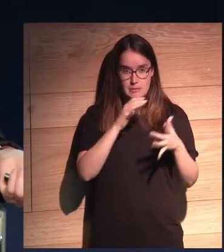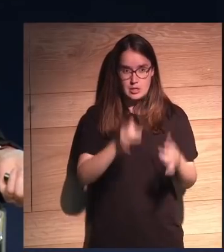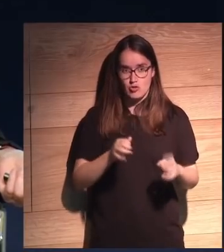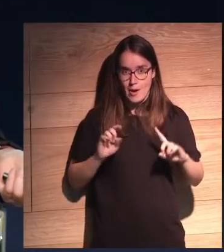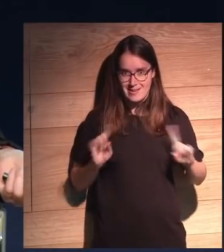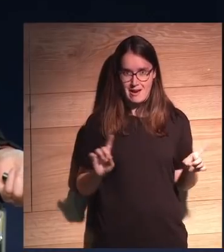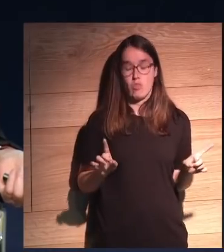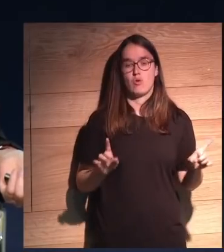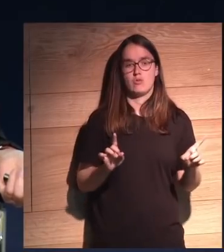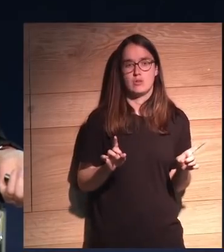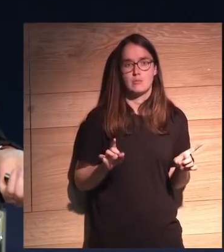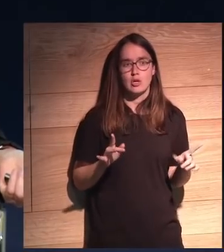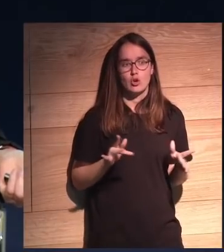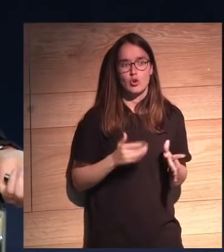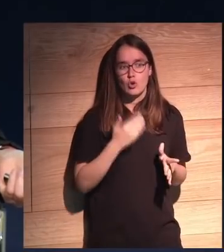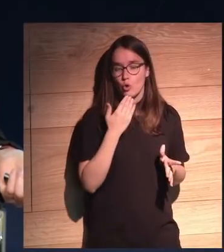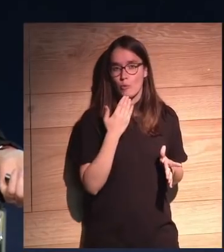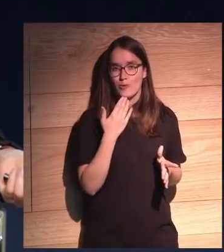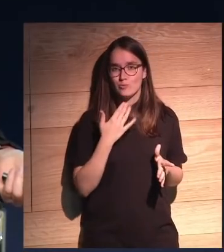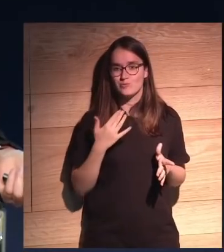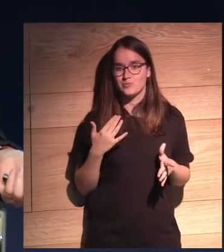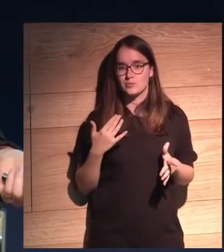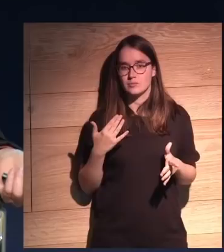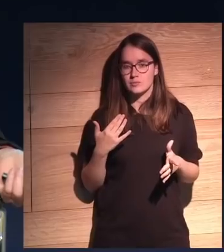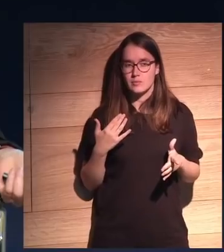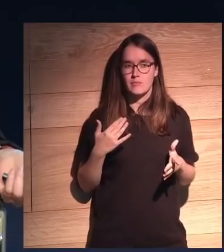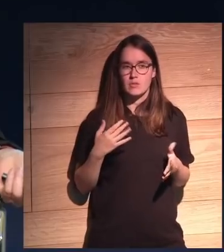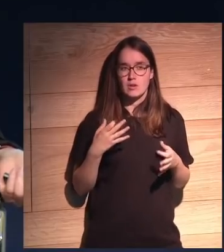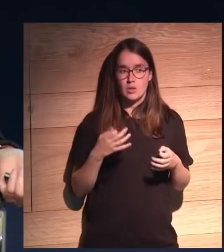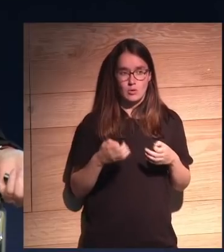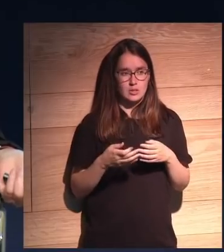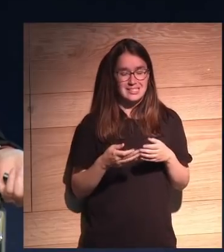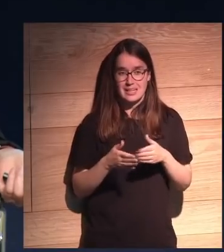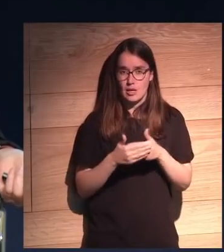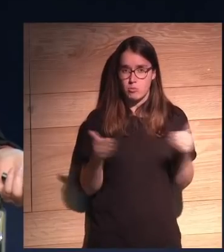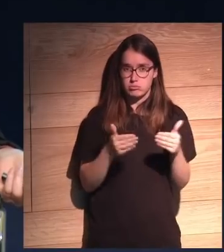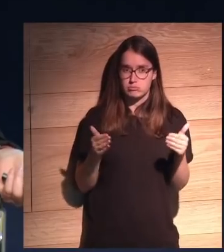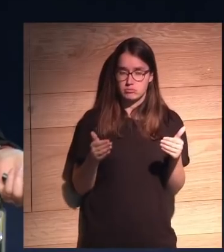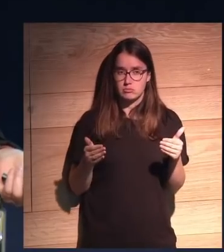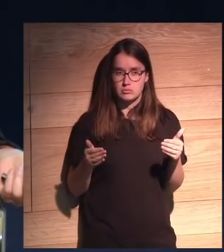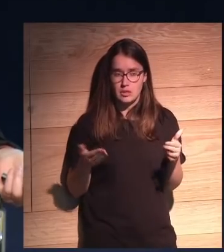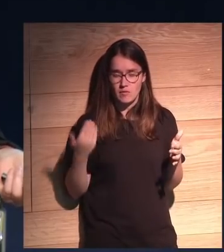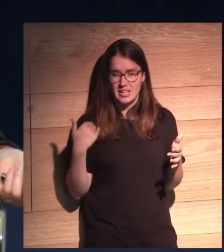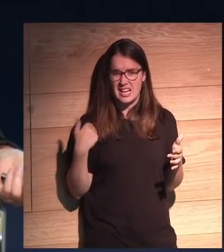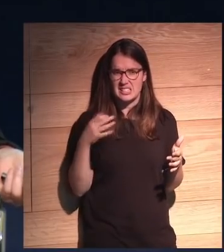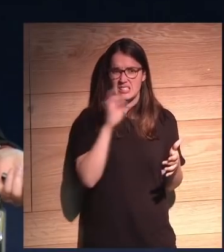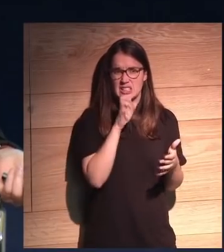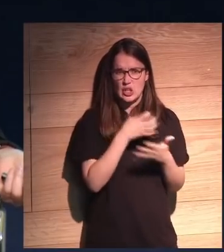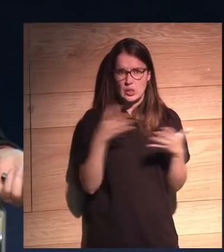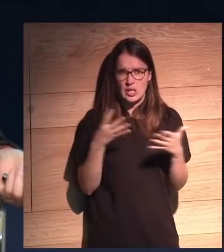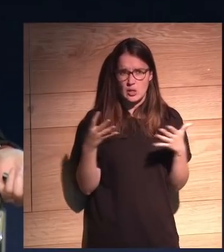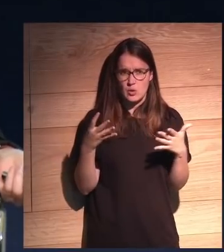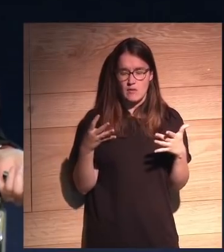este diario, pero ha sido una especie de continuo bestseller desde que se publicó a finales del siglo